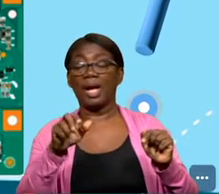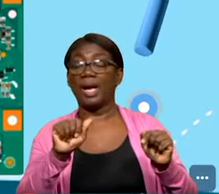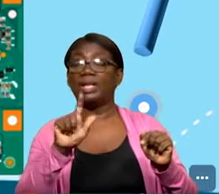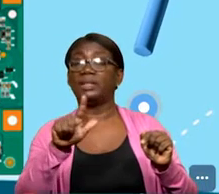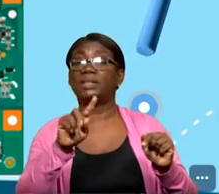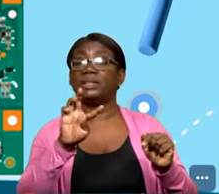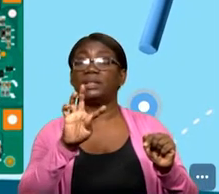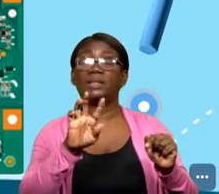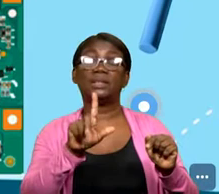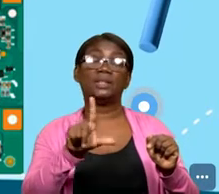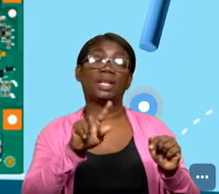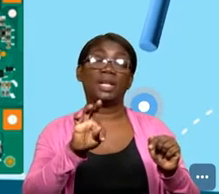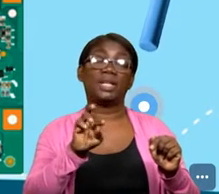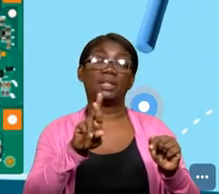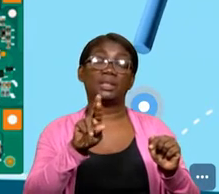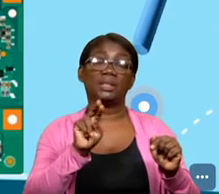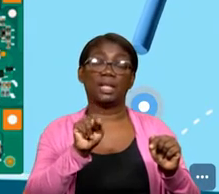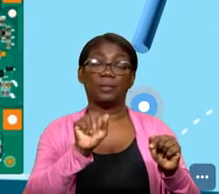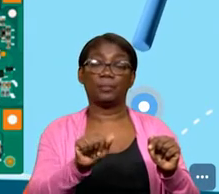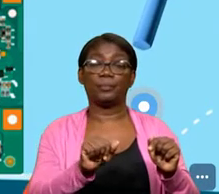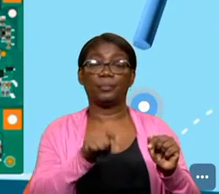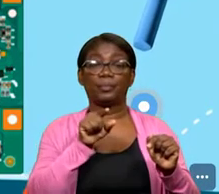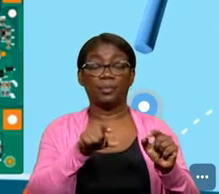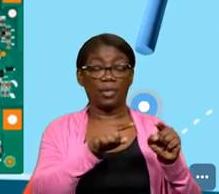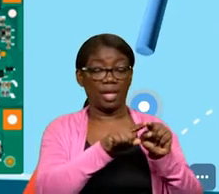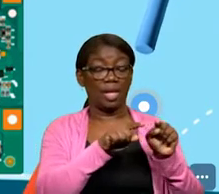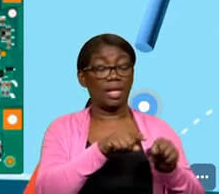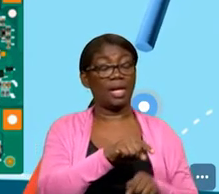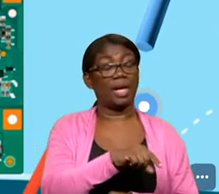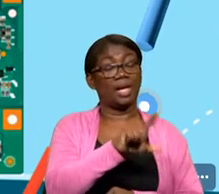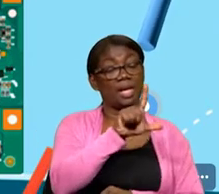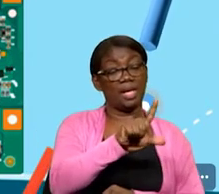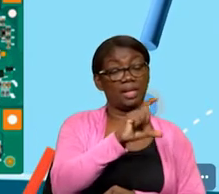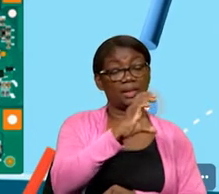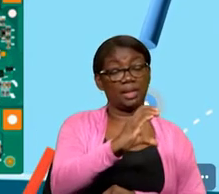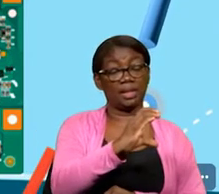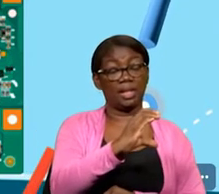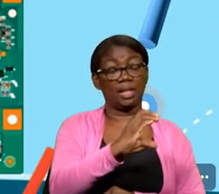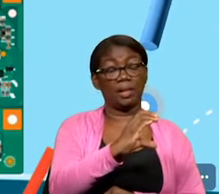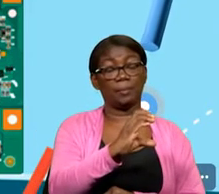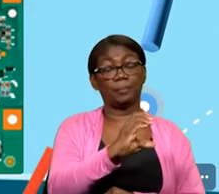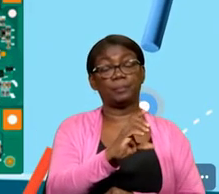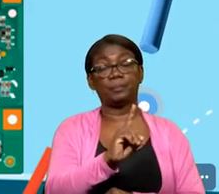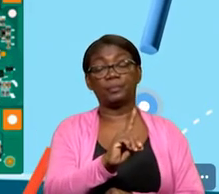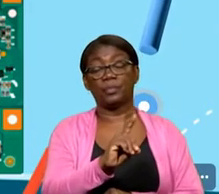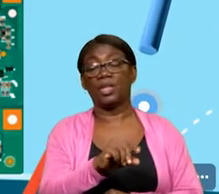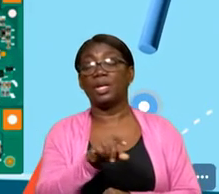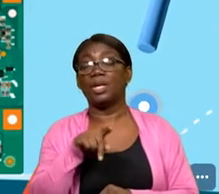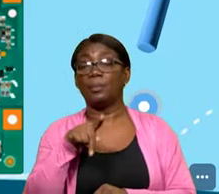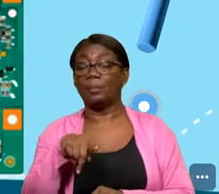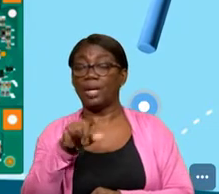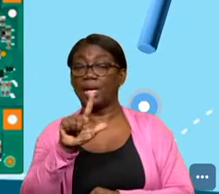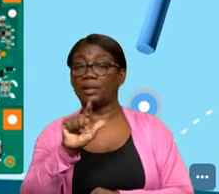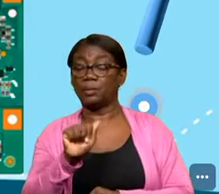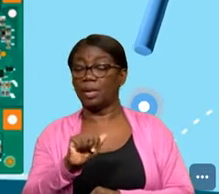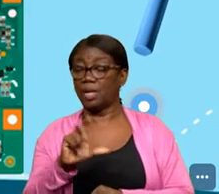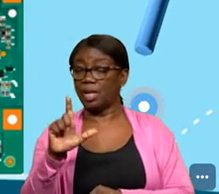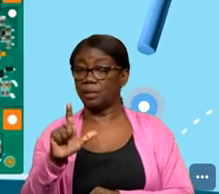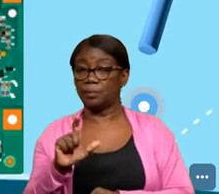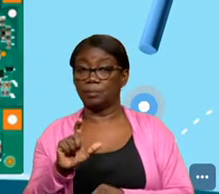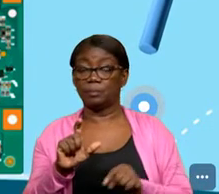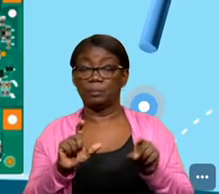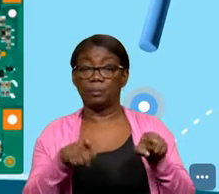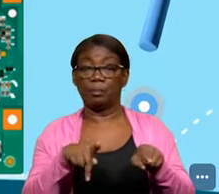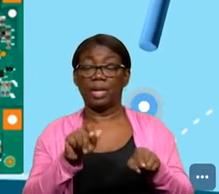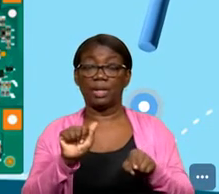en la tecnología LCD y plasma, no así en la tecnología LED. Bien, la